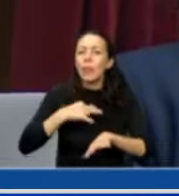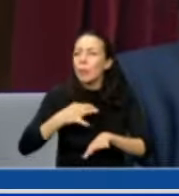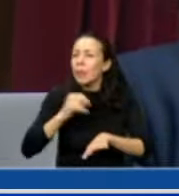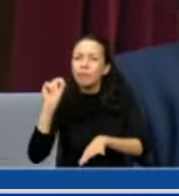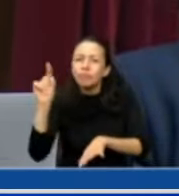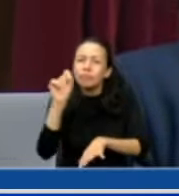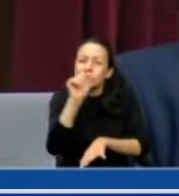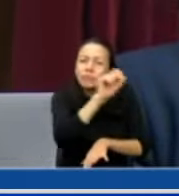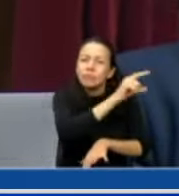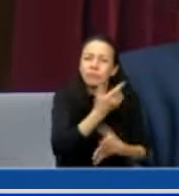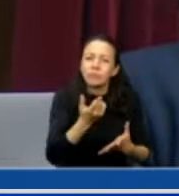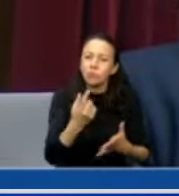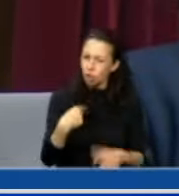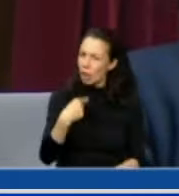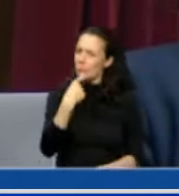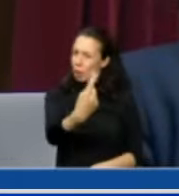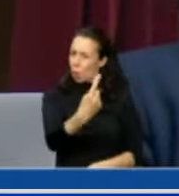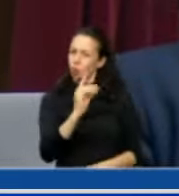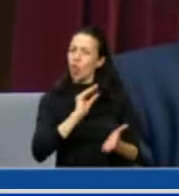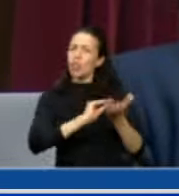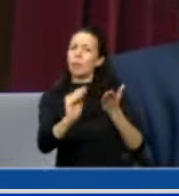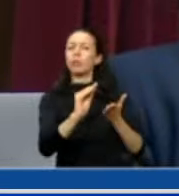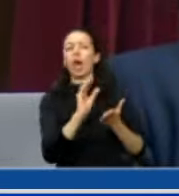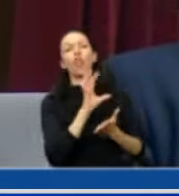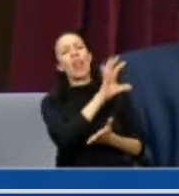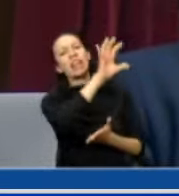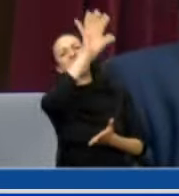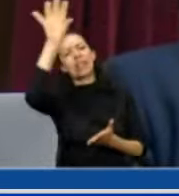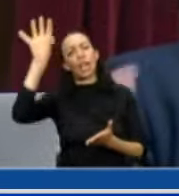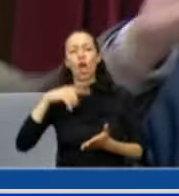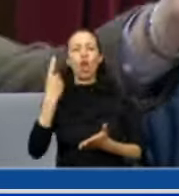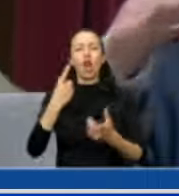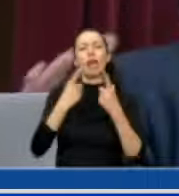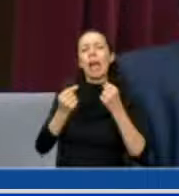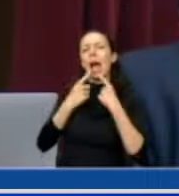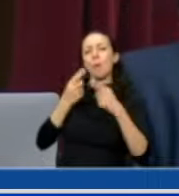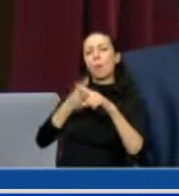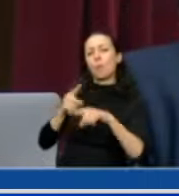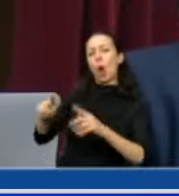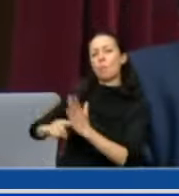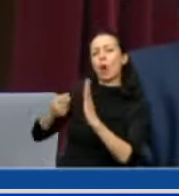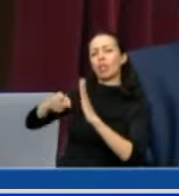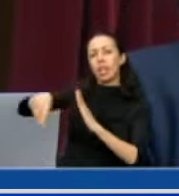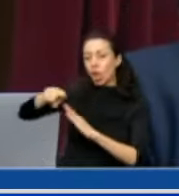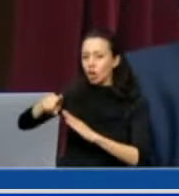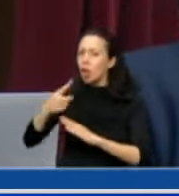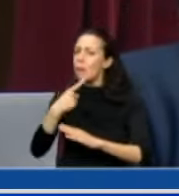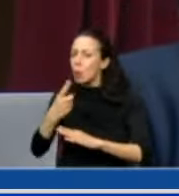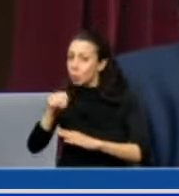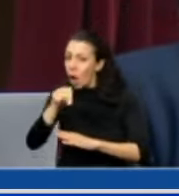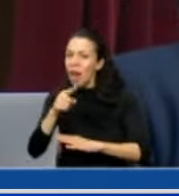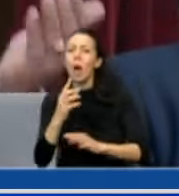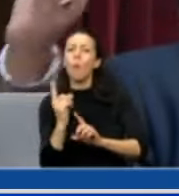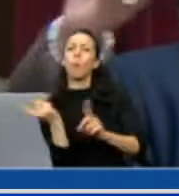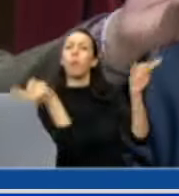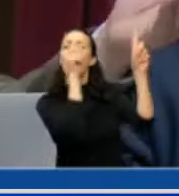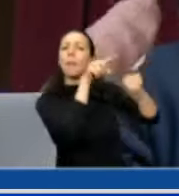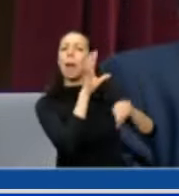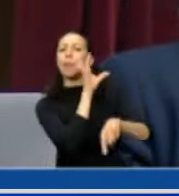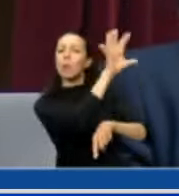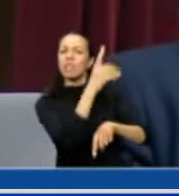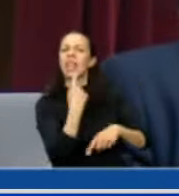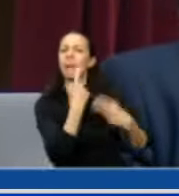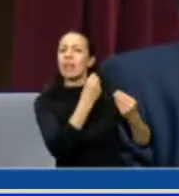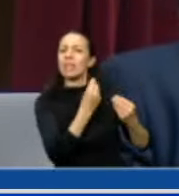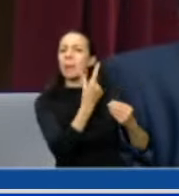se respeta al que hace las cosas distintas, pero que genera riqueza para el país o para el lugar donde uno está. Es bastante disonante usted,